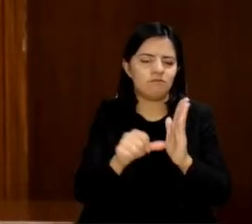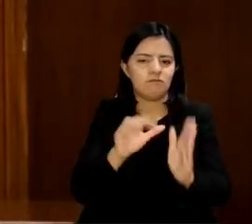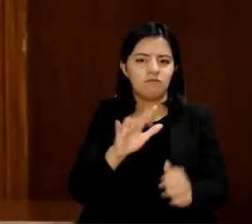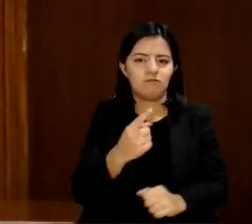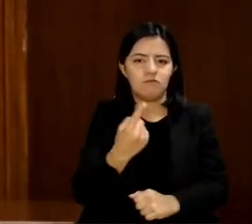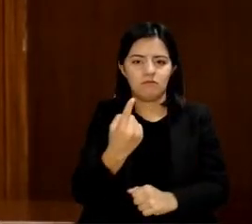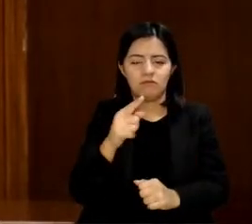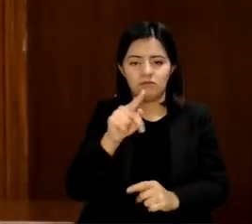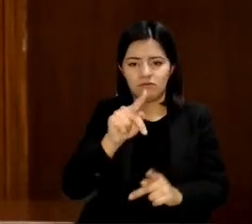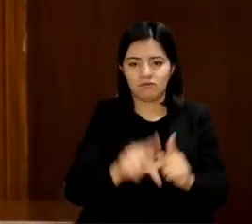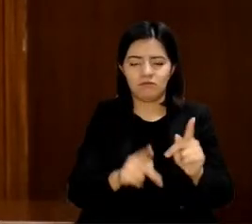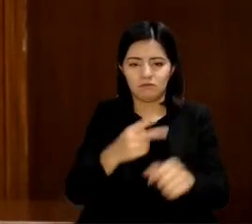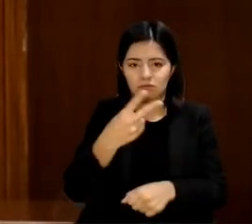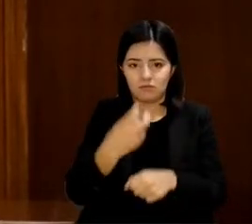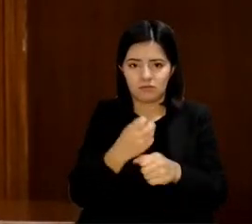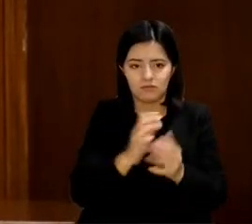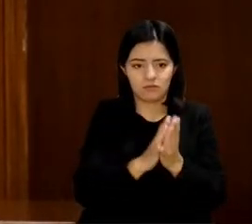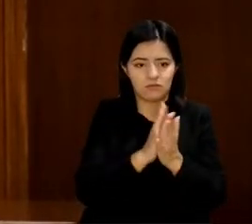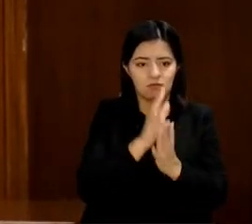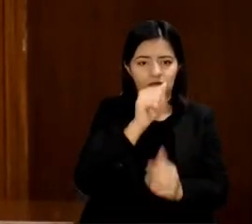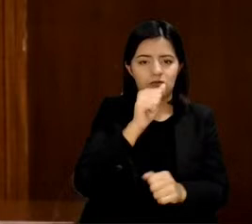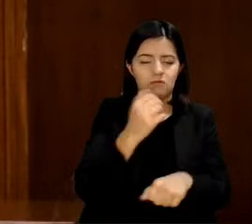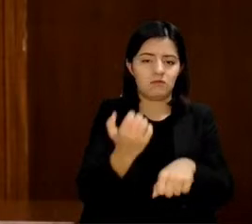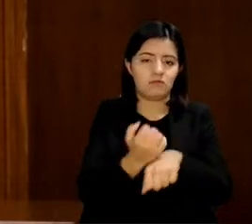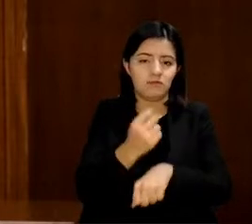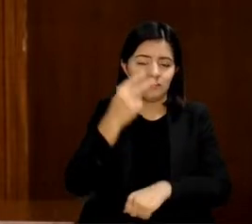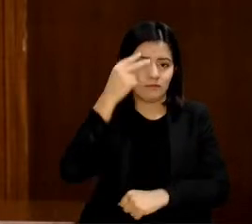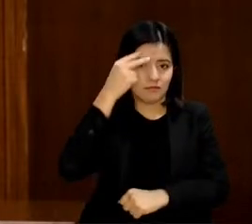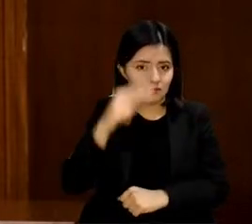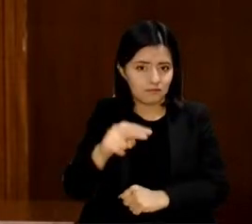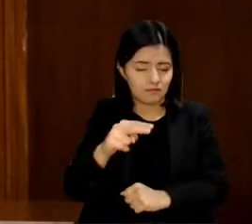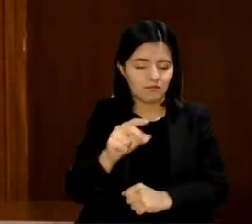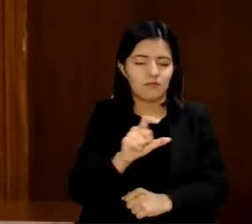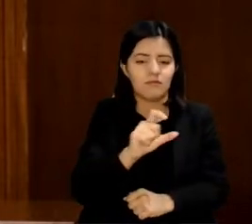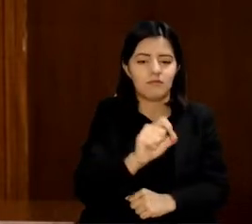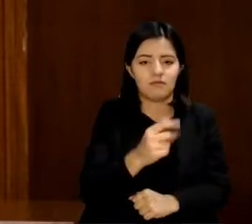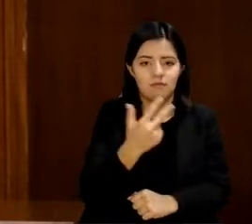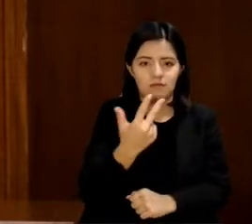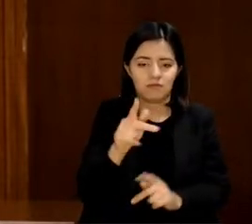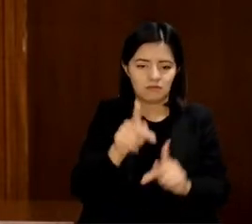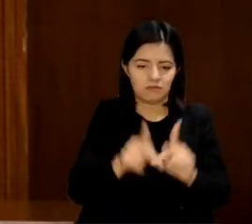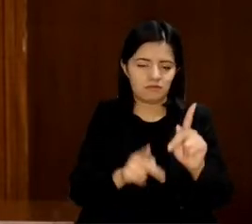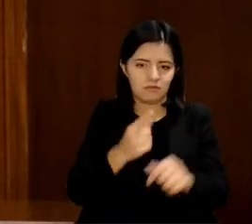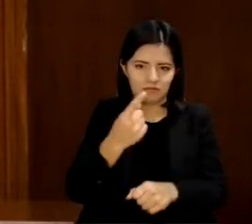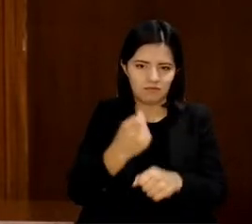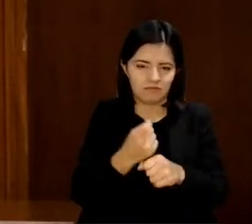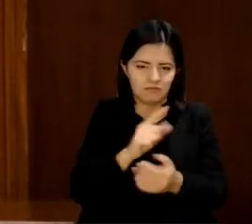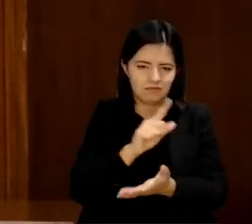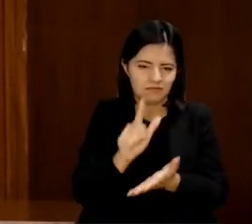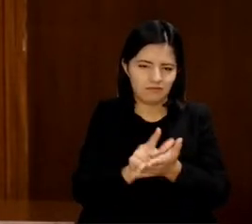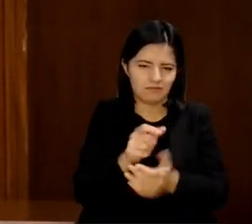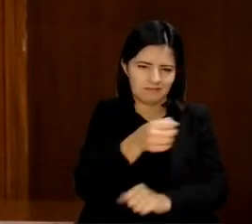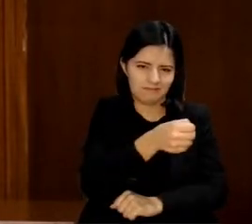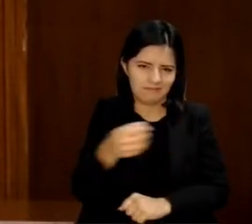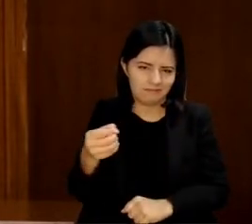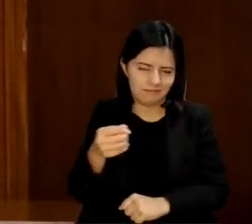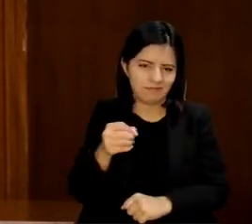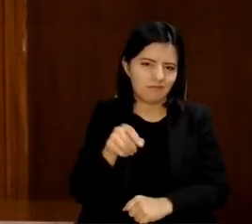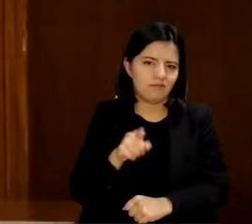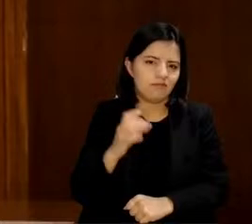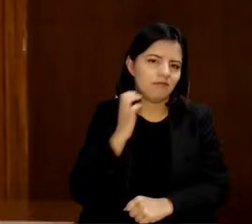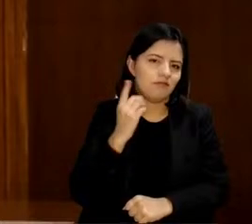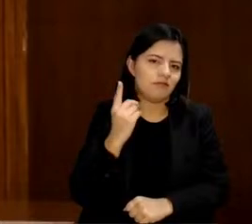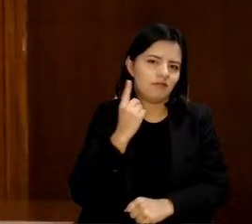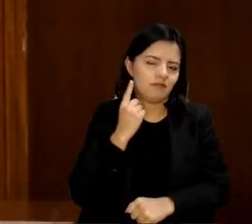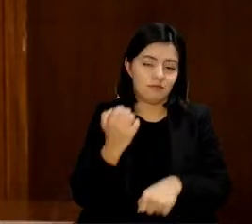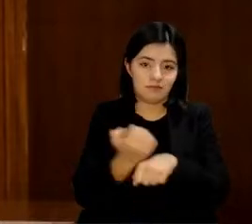la Constitución del Estado Libre y Soberano de México, 28, fracción primera, de la Ley Orgánica del Poder Legislativo del